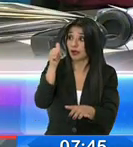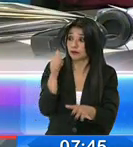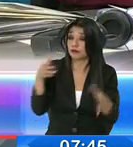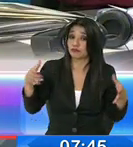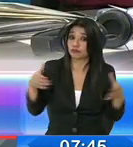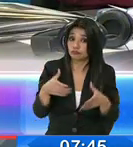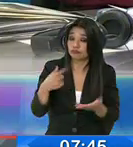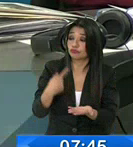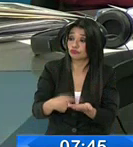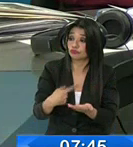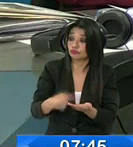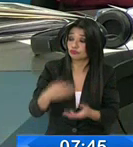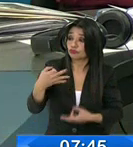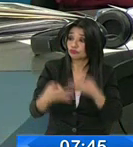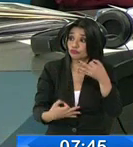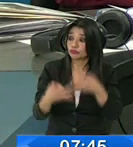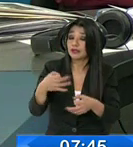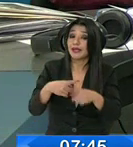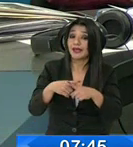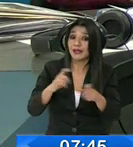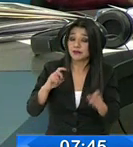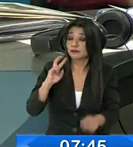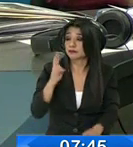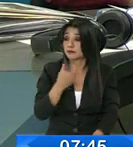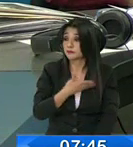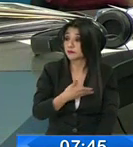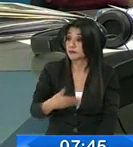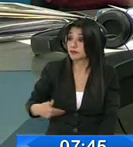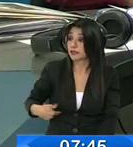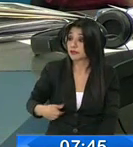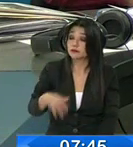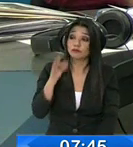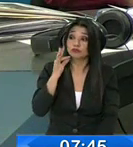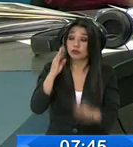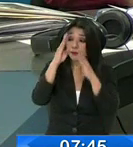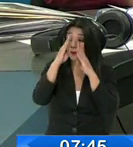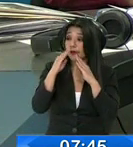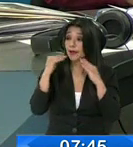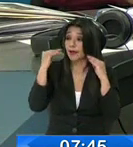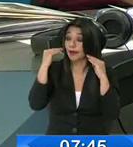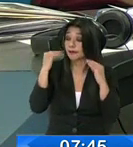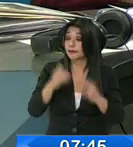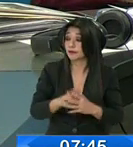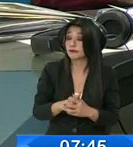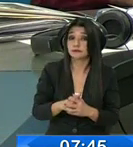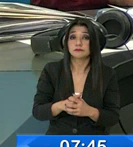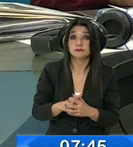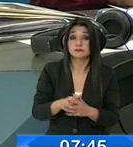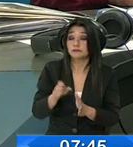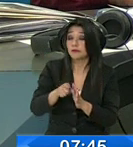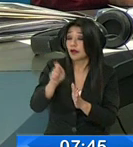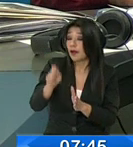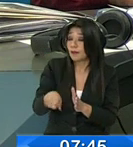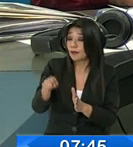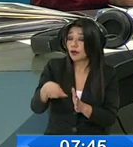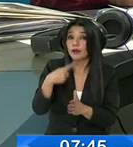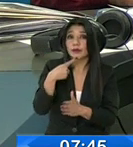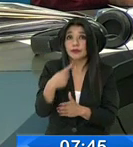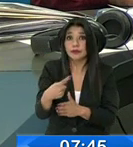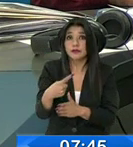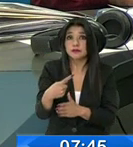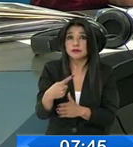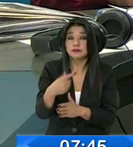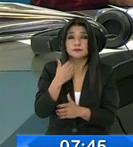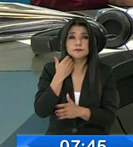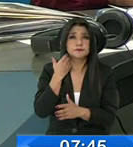audiencia en contra de la ex vicepresidente de la república maría alejandra vicuña la procuraduría decía que al menos sea